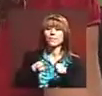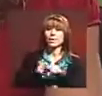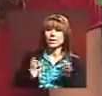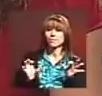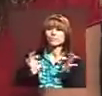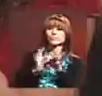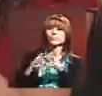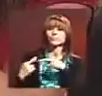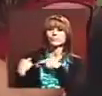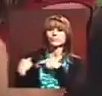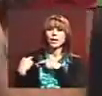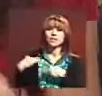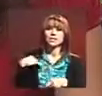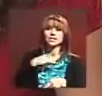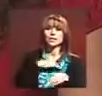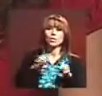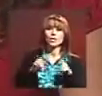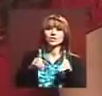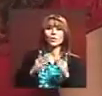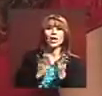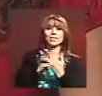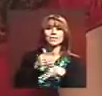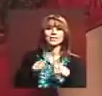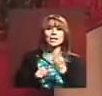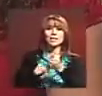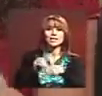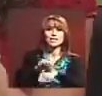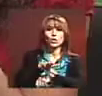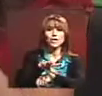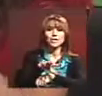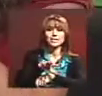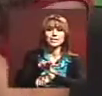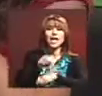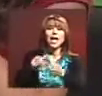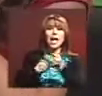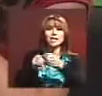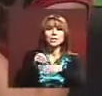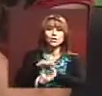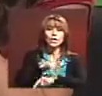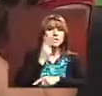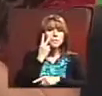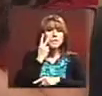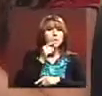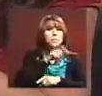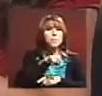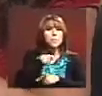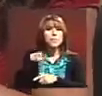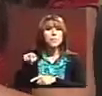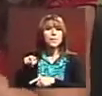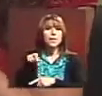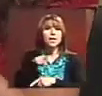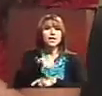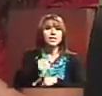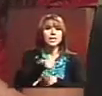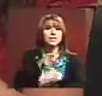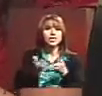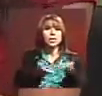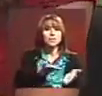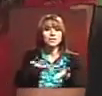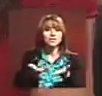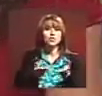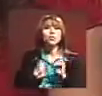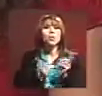de Educación, esos son por las asesorías. Las asesorías están viendo las necesidades de cada uno de los servicios que hacen falta por